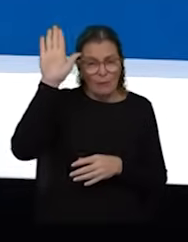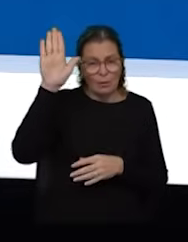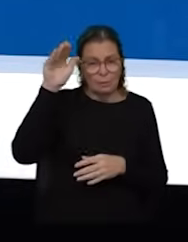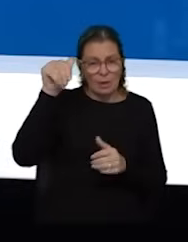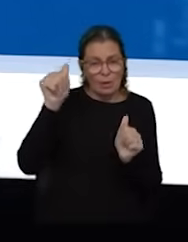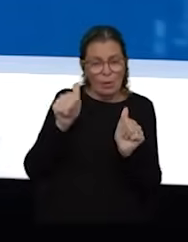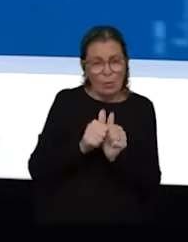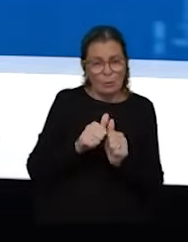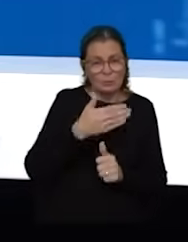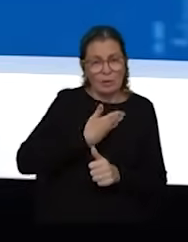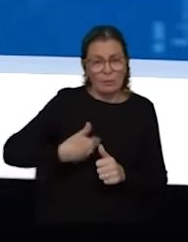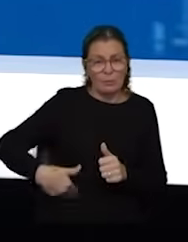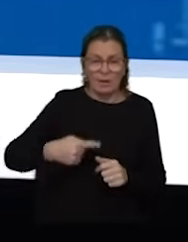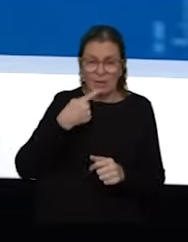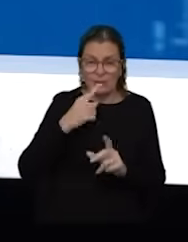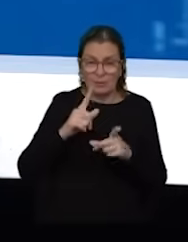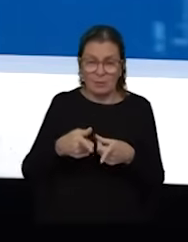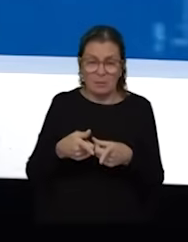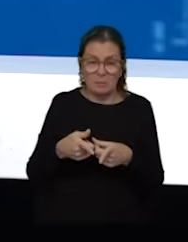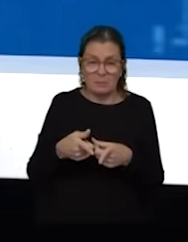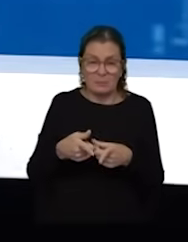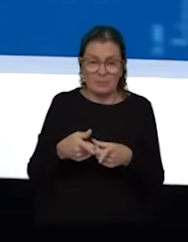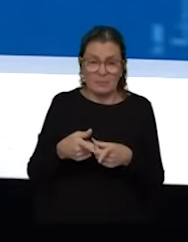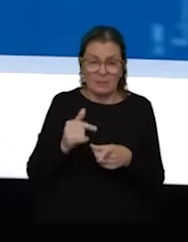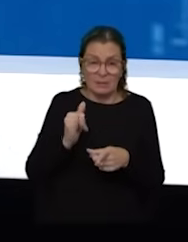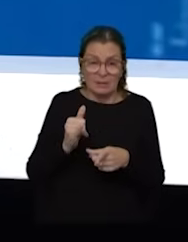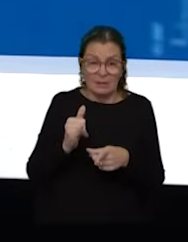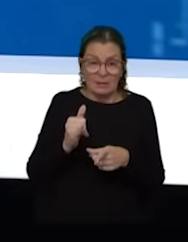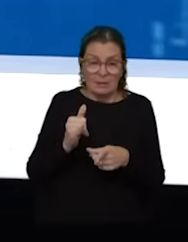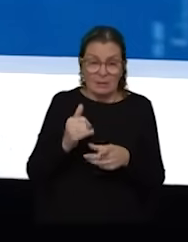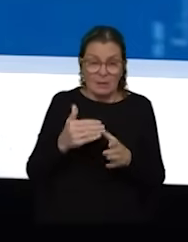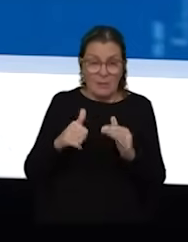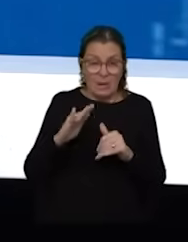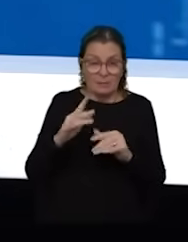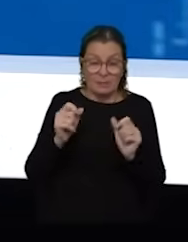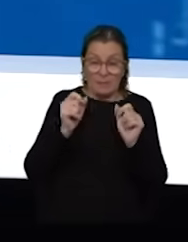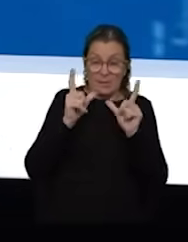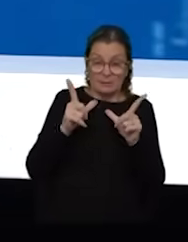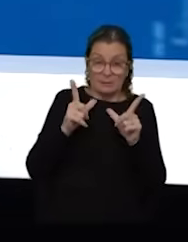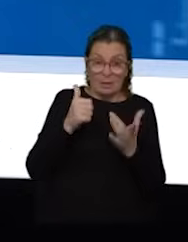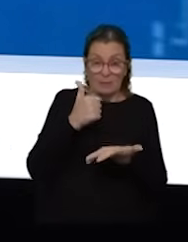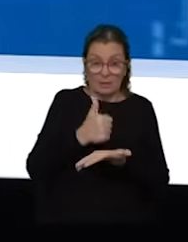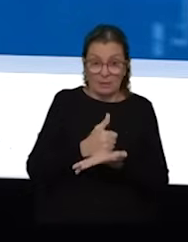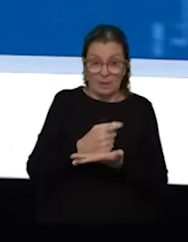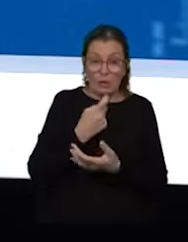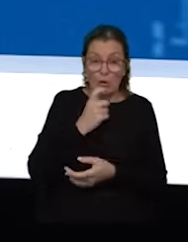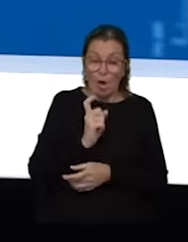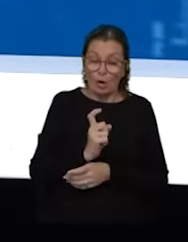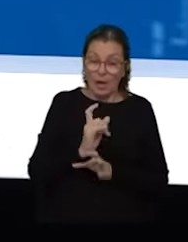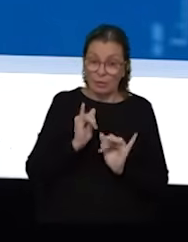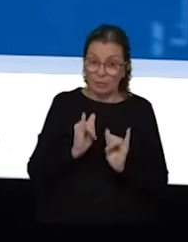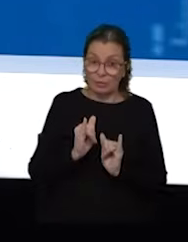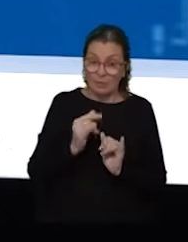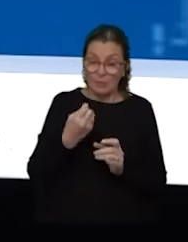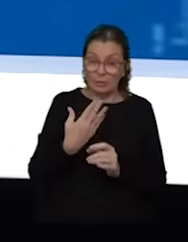gobierno hay que decirlo también no este me sí me genera más este expectativa la postura del partido Colorado